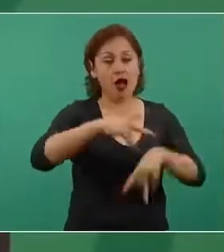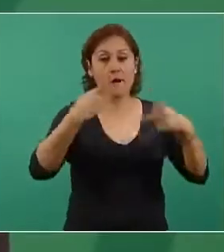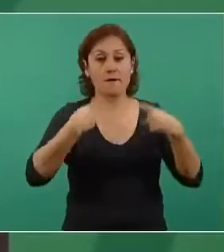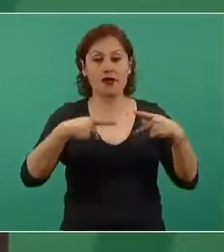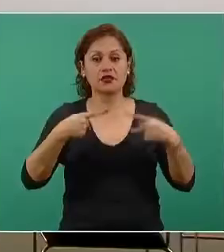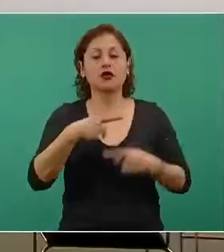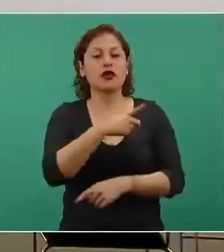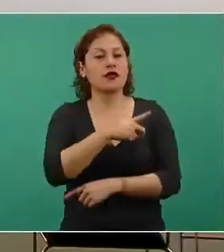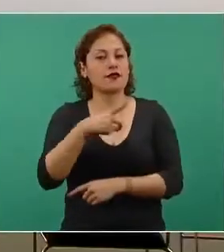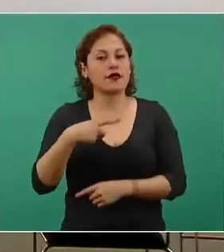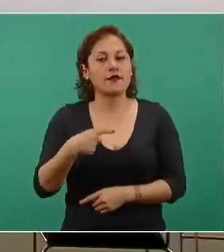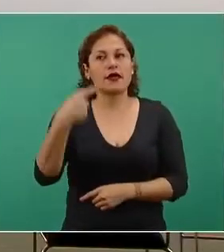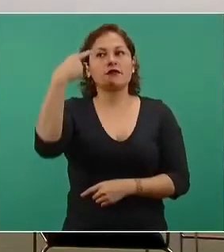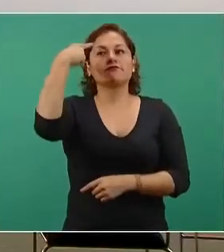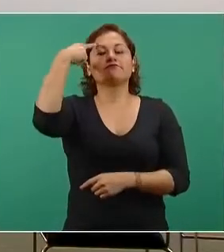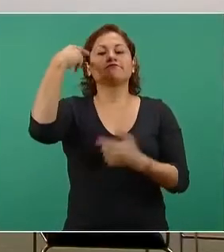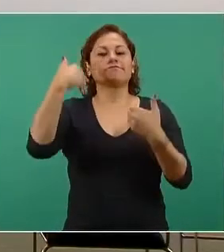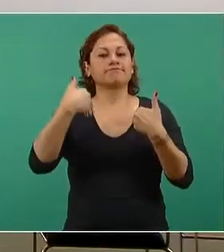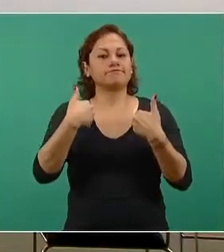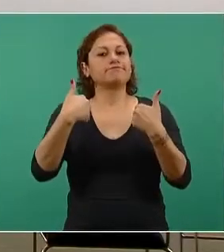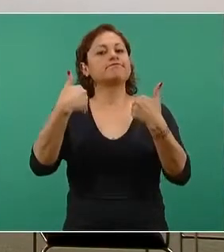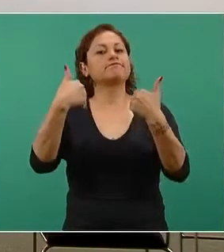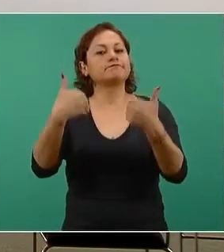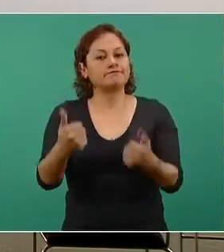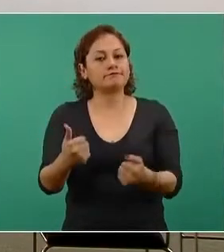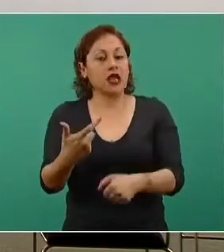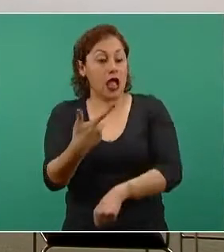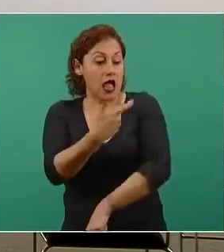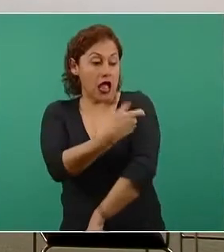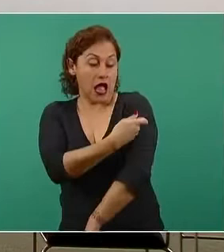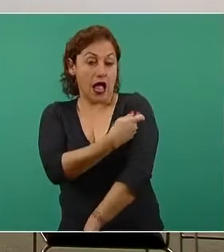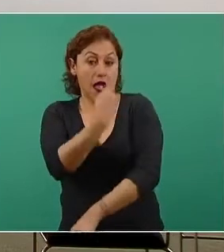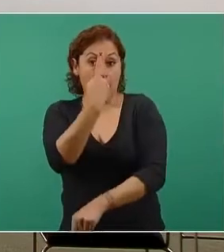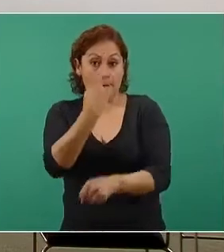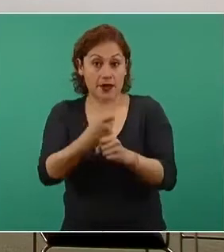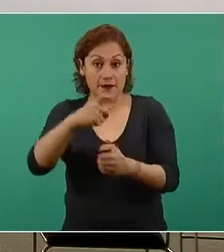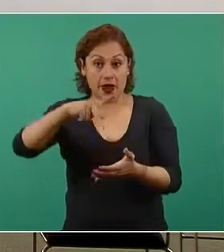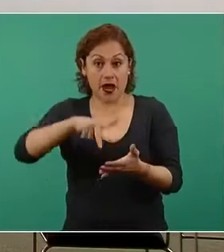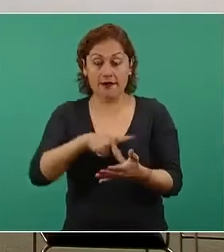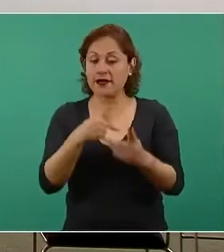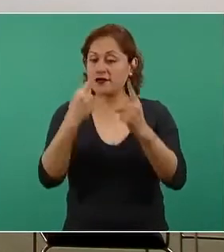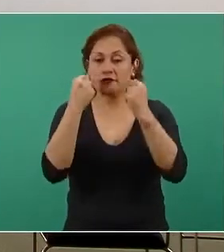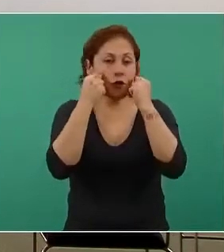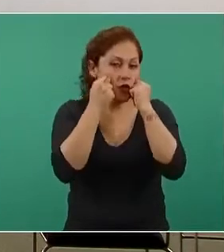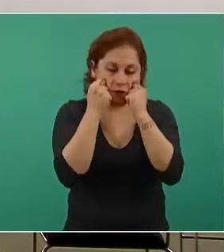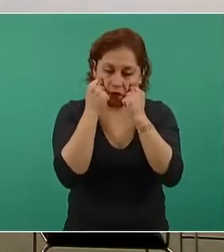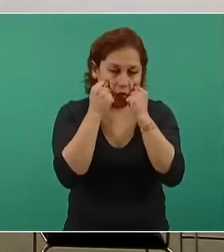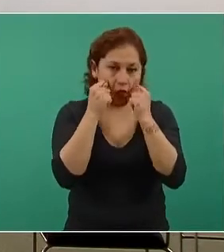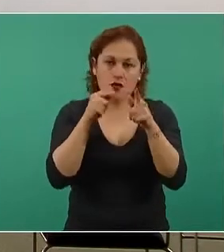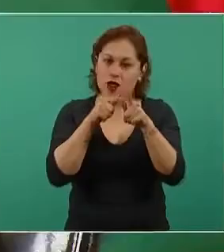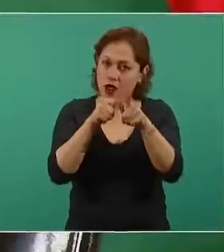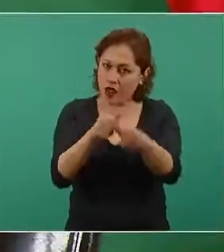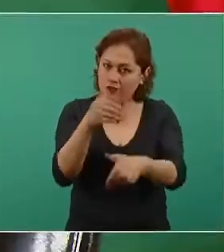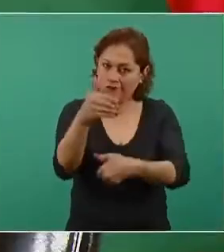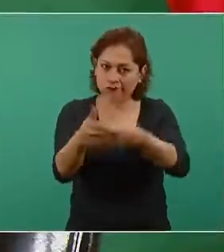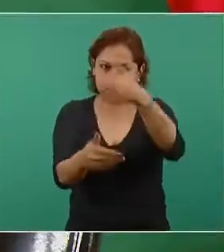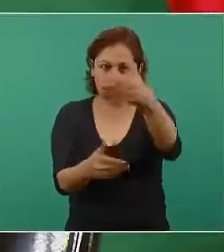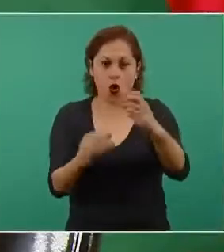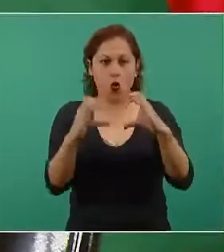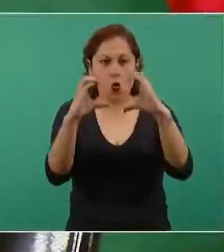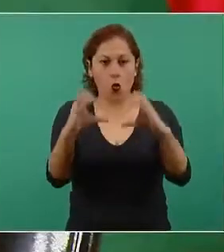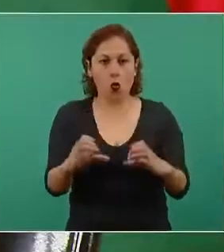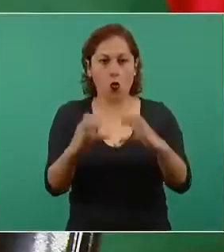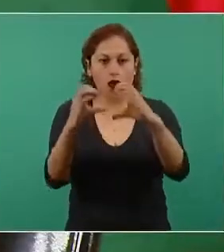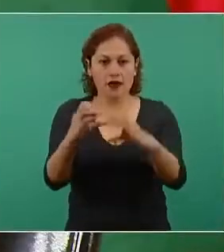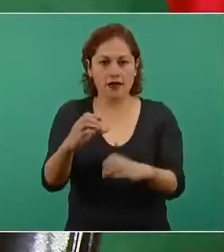que entendamos que a pesar de que ya hayamos recibido la primera dosis, debemos mantener los cuidados que pues en las emisiones que